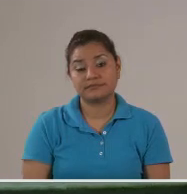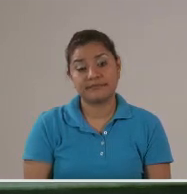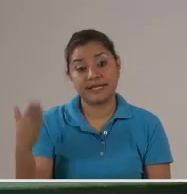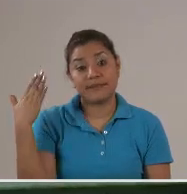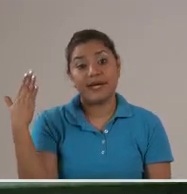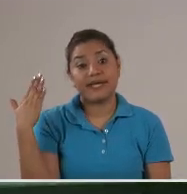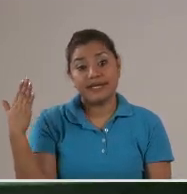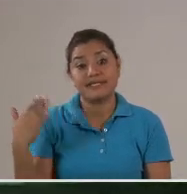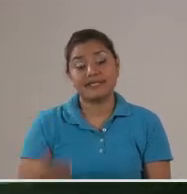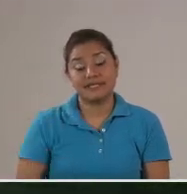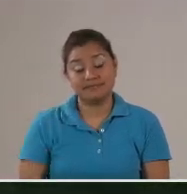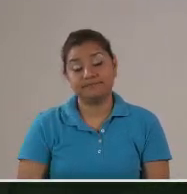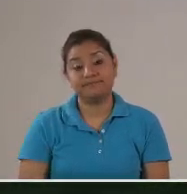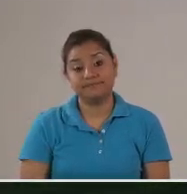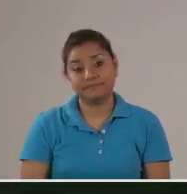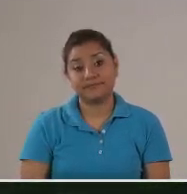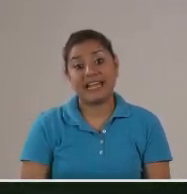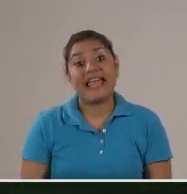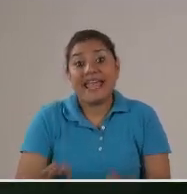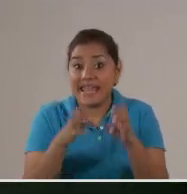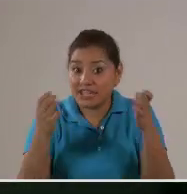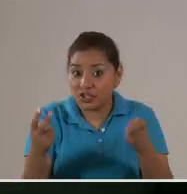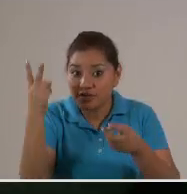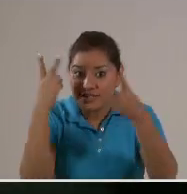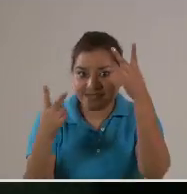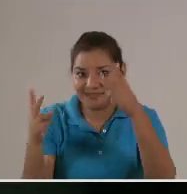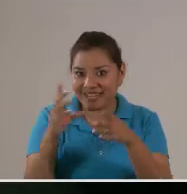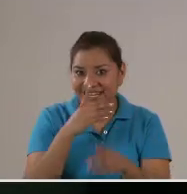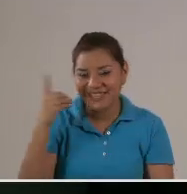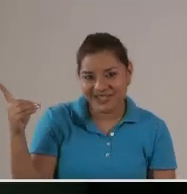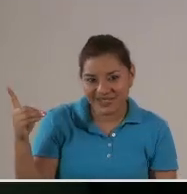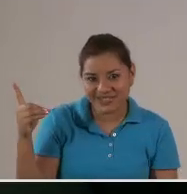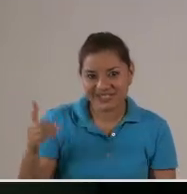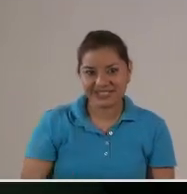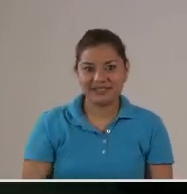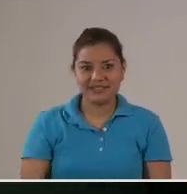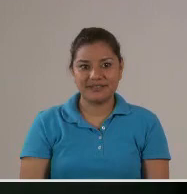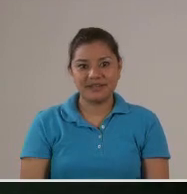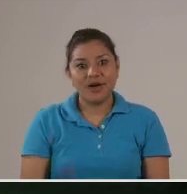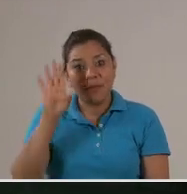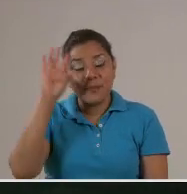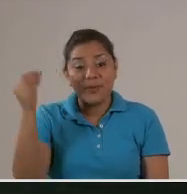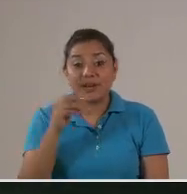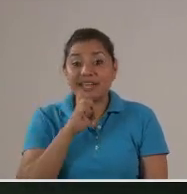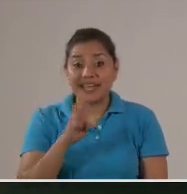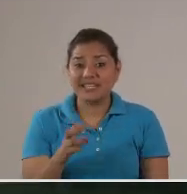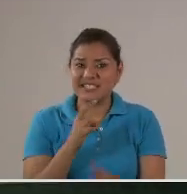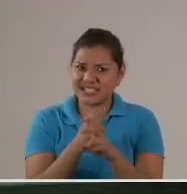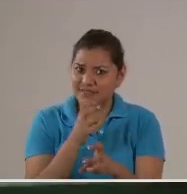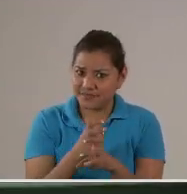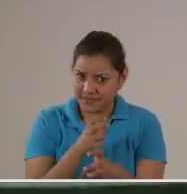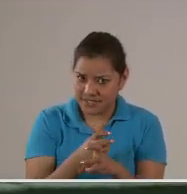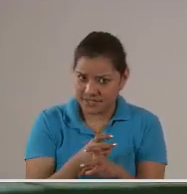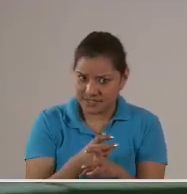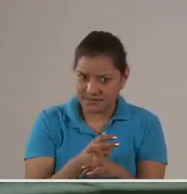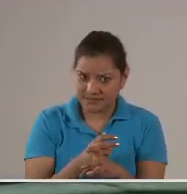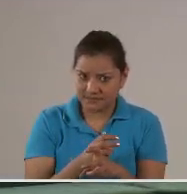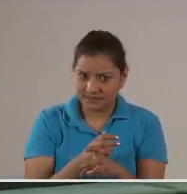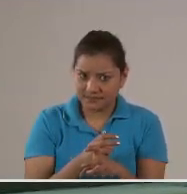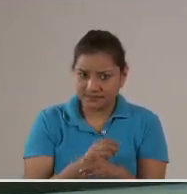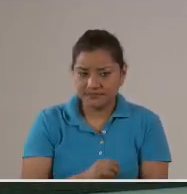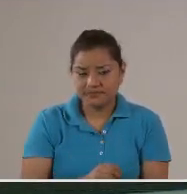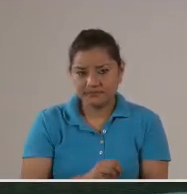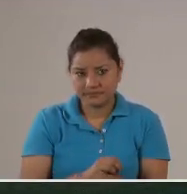al hermano te viene Dios es que eso es bien difícil hermano no no no no